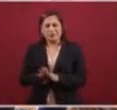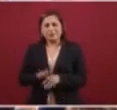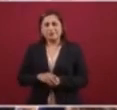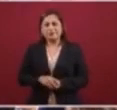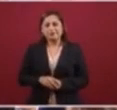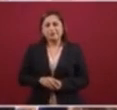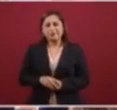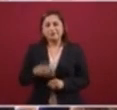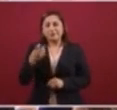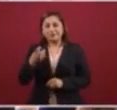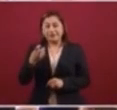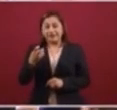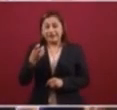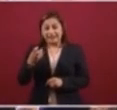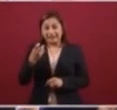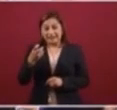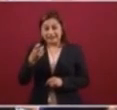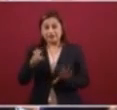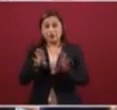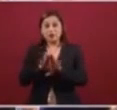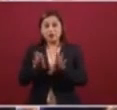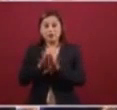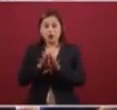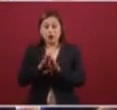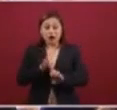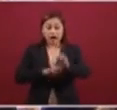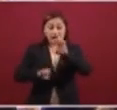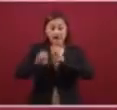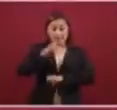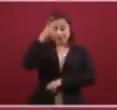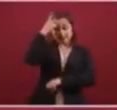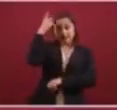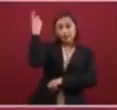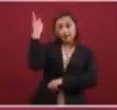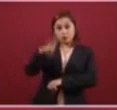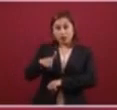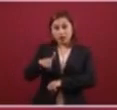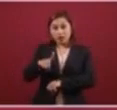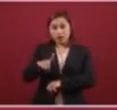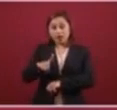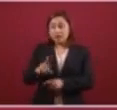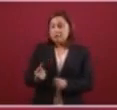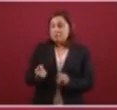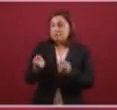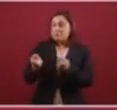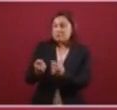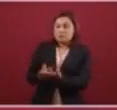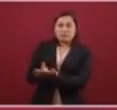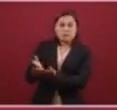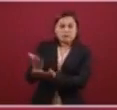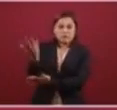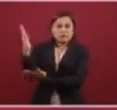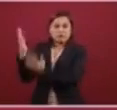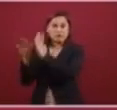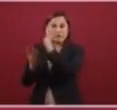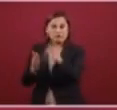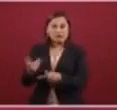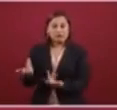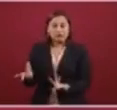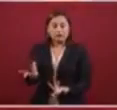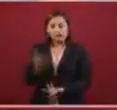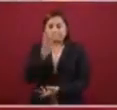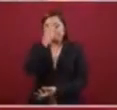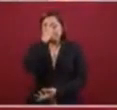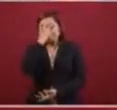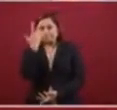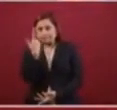no va a estar de moda imagínense los hijos de ese desarrollador las hijas